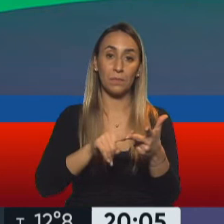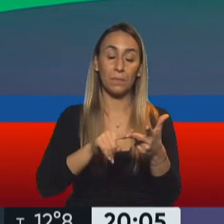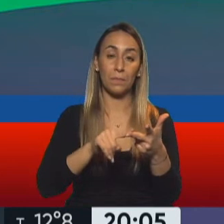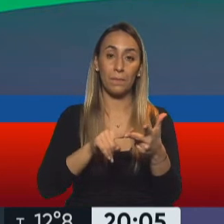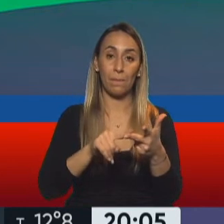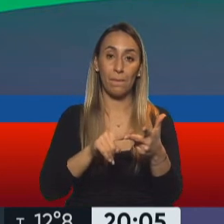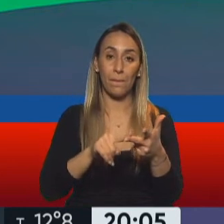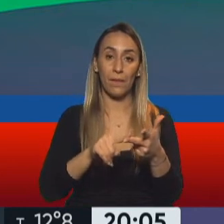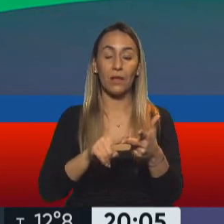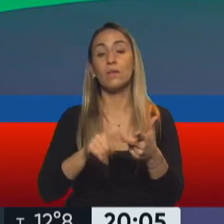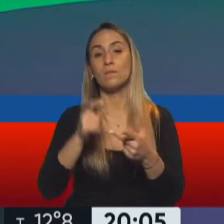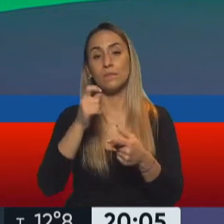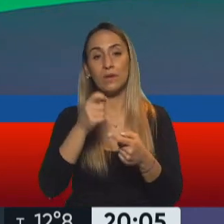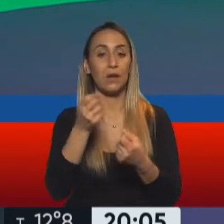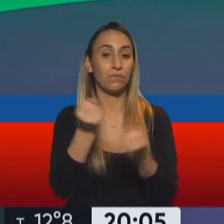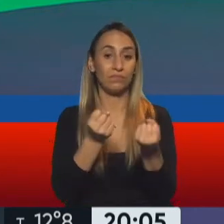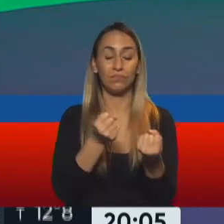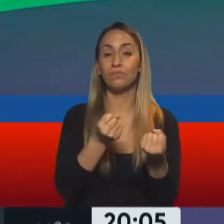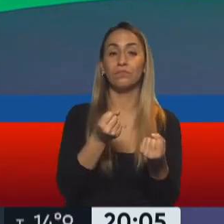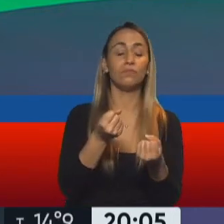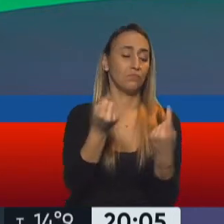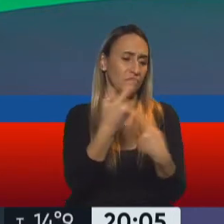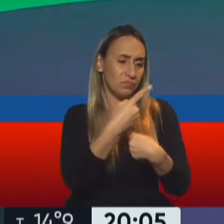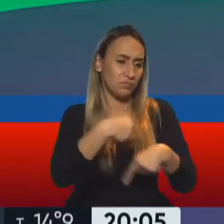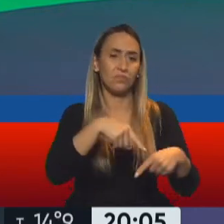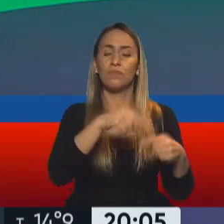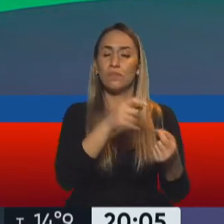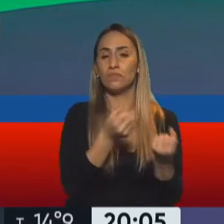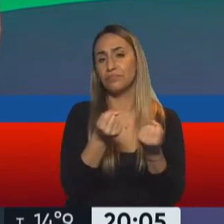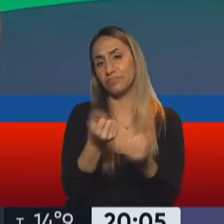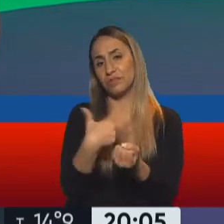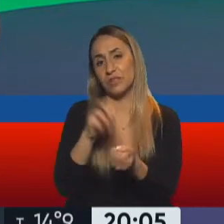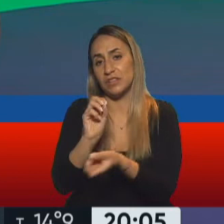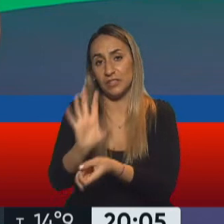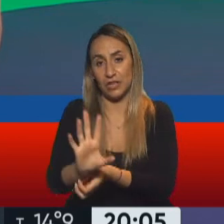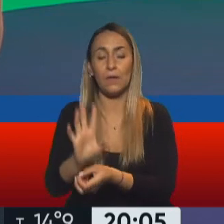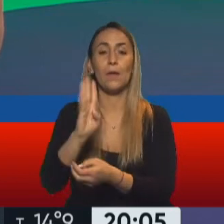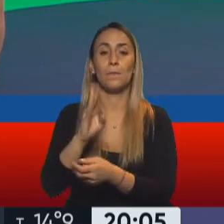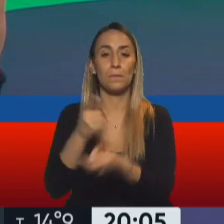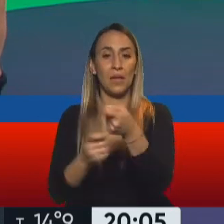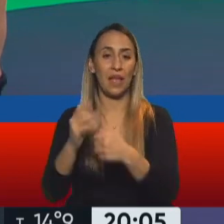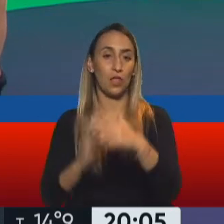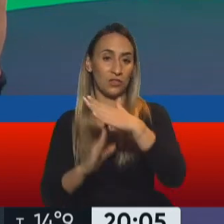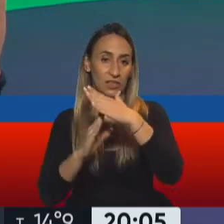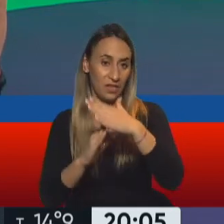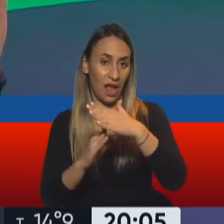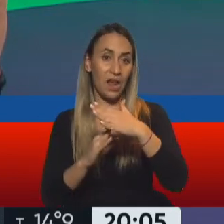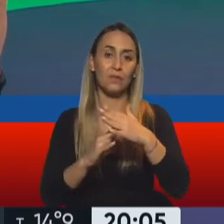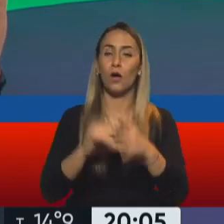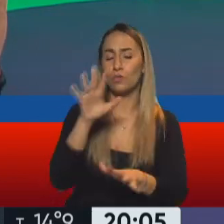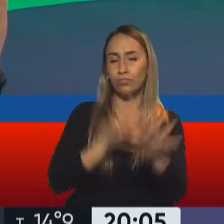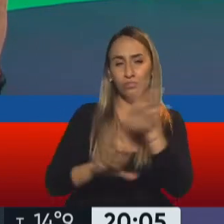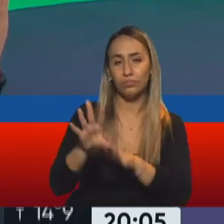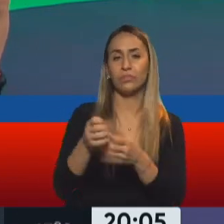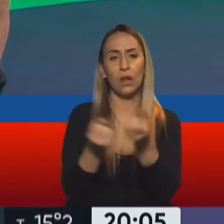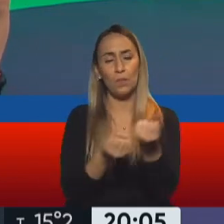refiere al ingreso al mercado central, la logística que se va llevando adelante, cuestiones de logísticas y transporte, relacionadas con el transporte,